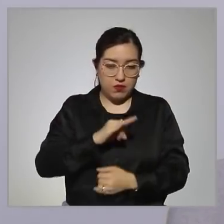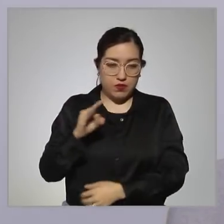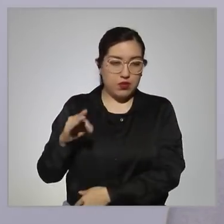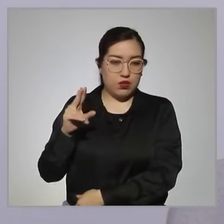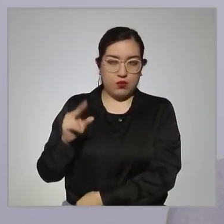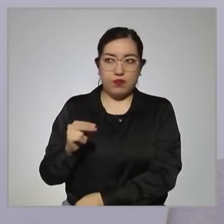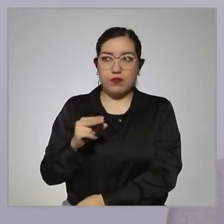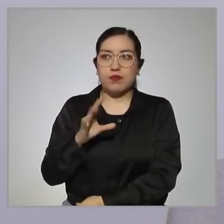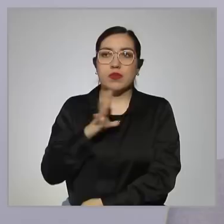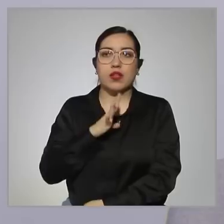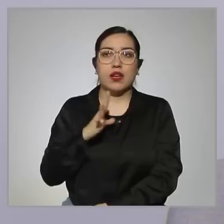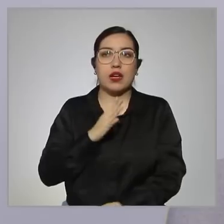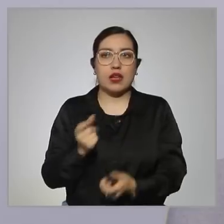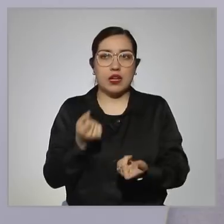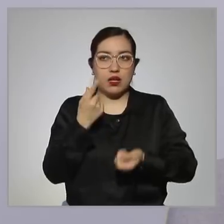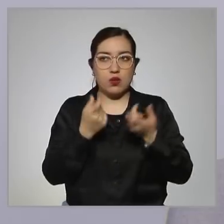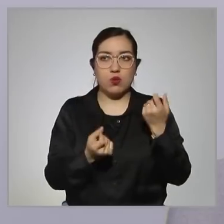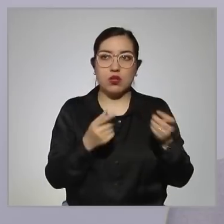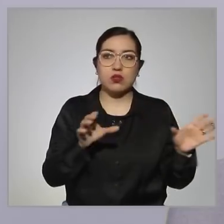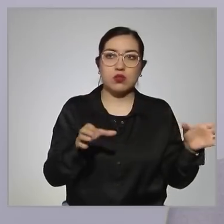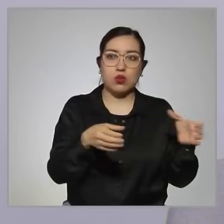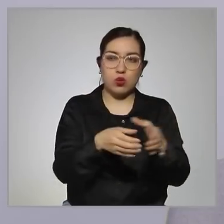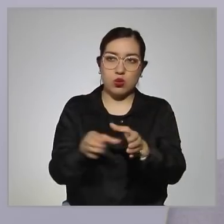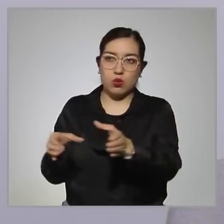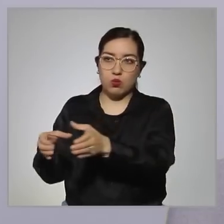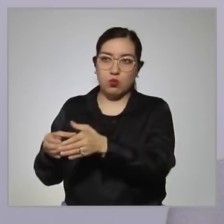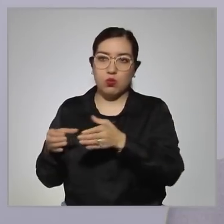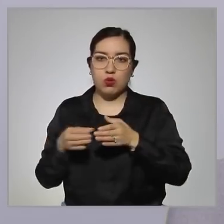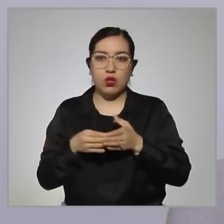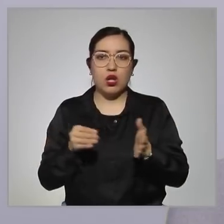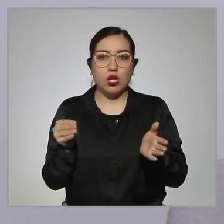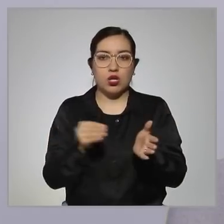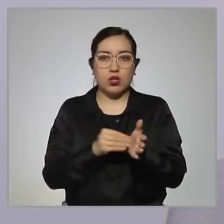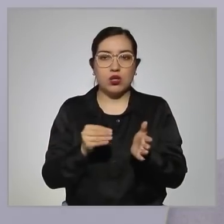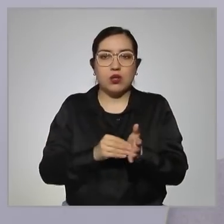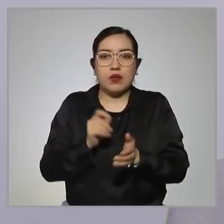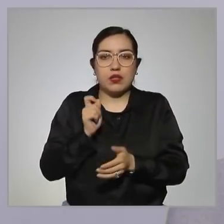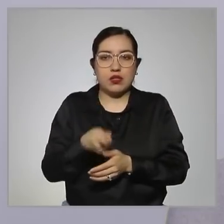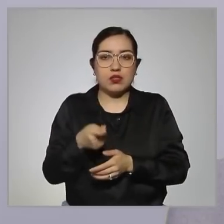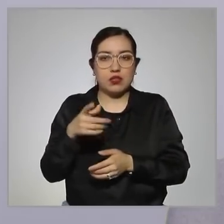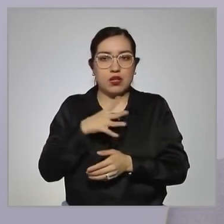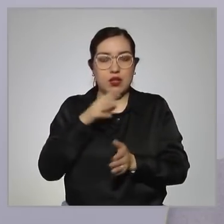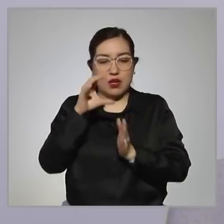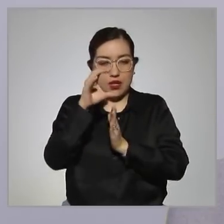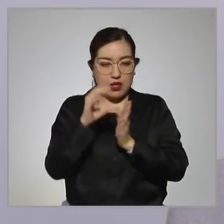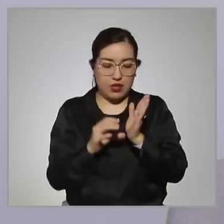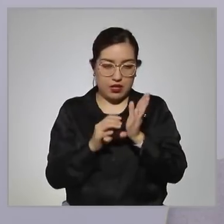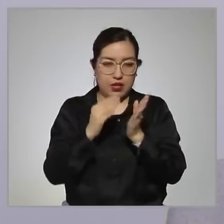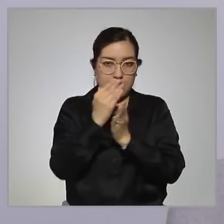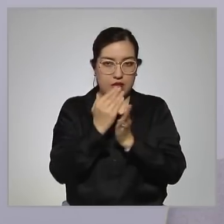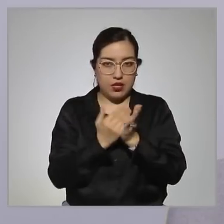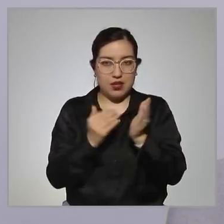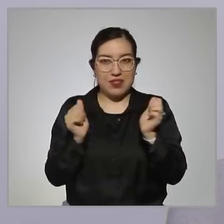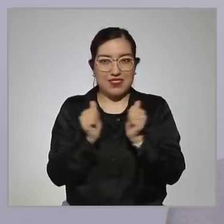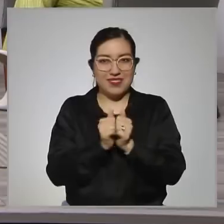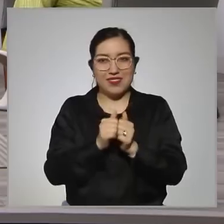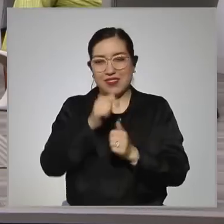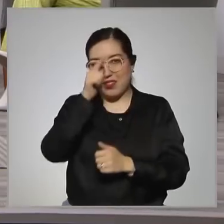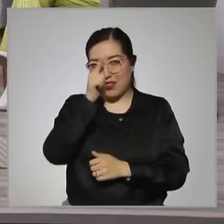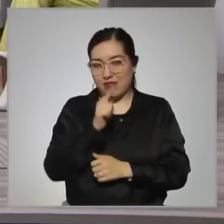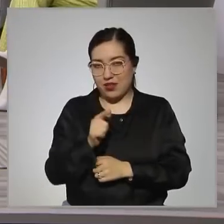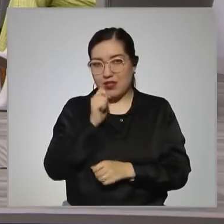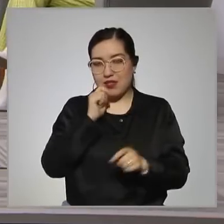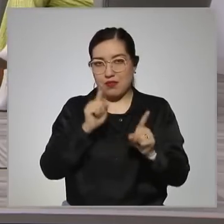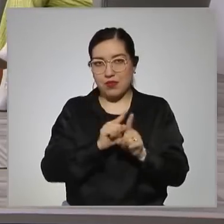varias comunidades sigue todavía la dinámica de los calendarios lunares y en algunos